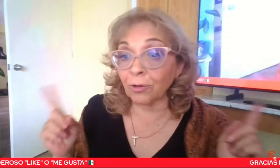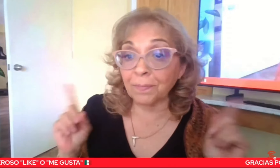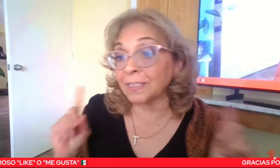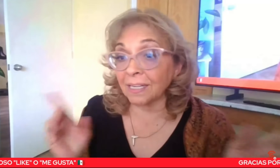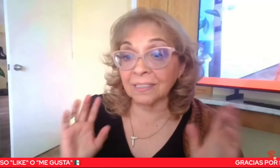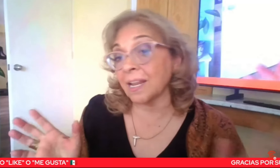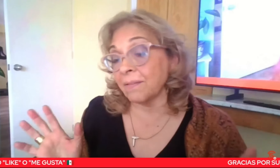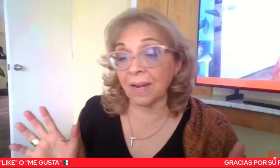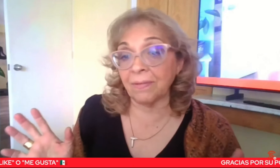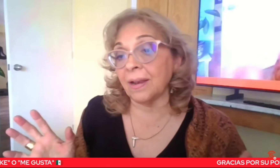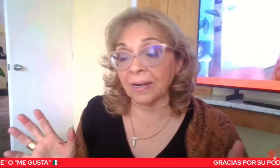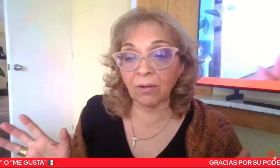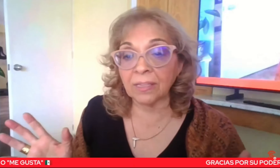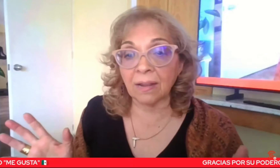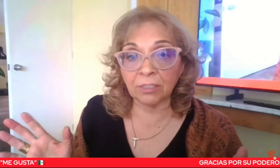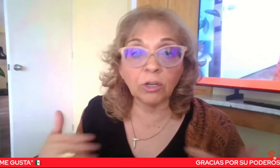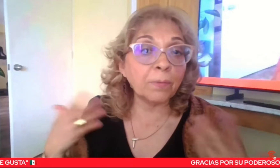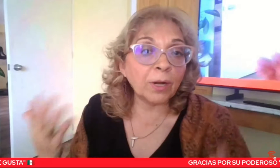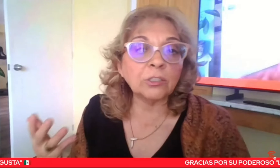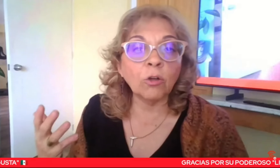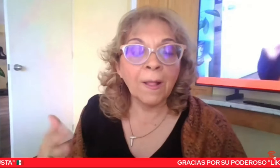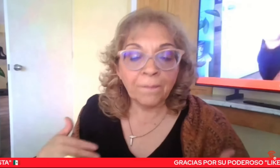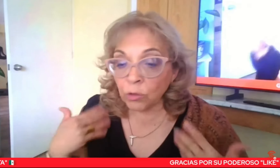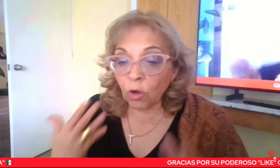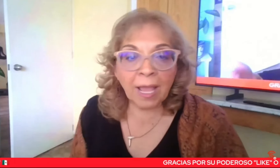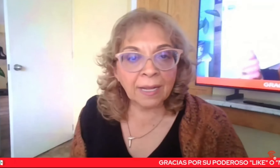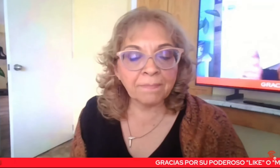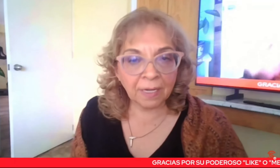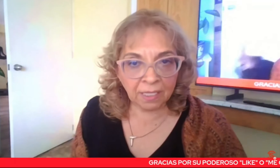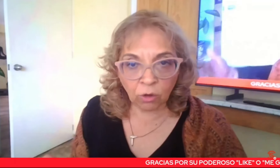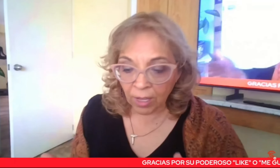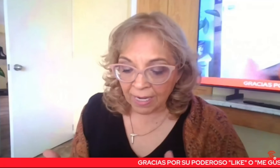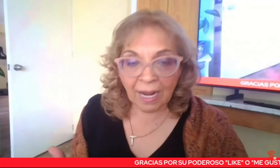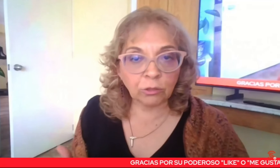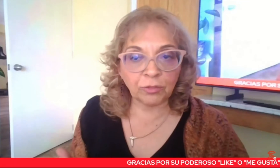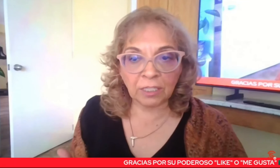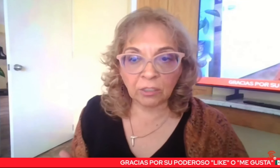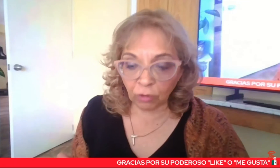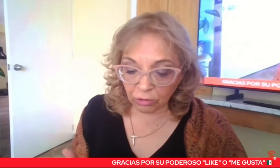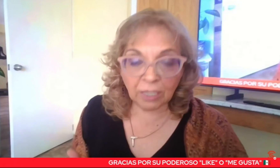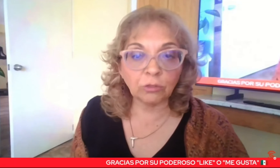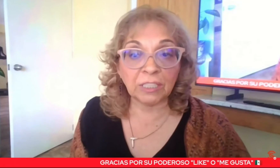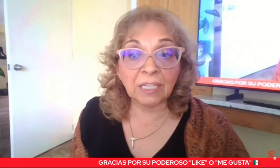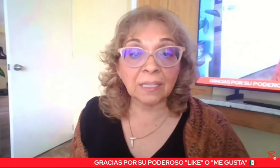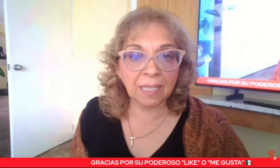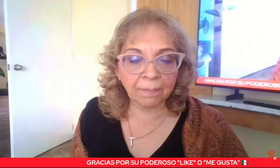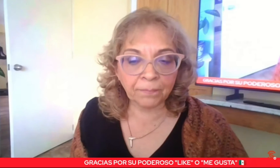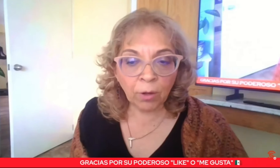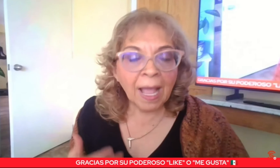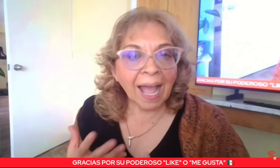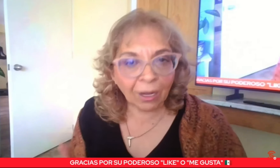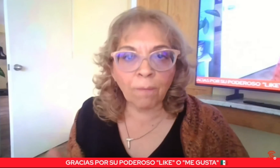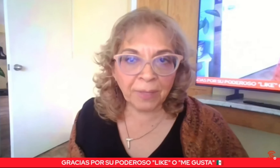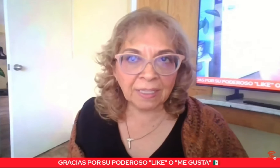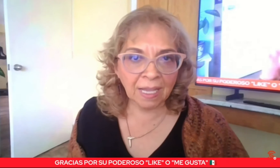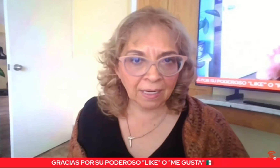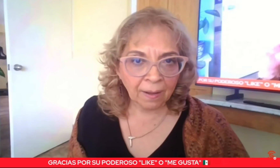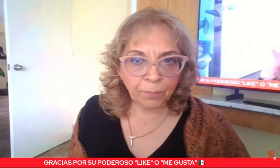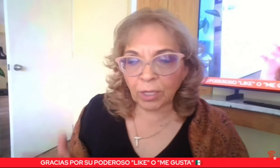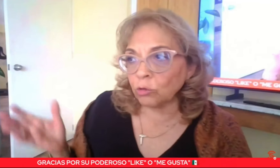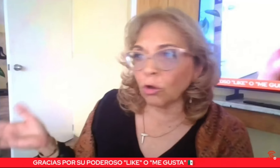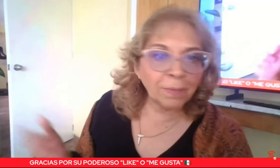lo que piensan es que nadie ve la radio y la televisión y por eso no le han invertido ni el suficiente esfuerzo ni el suficiente tiempo a